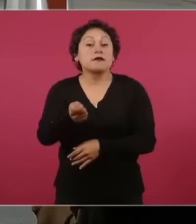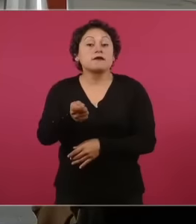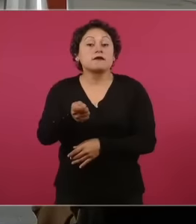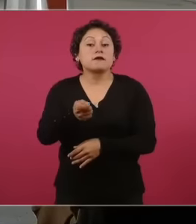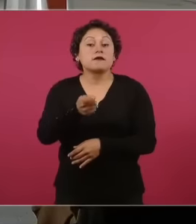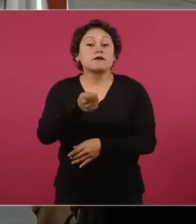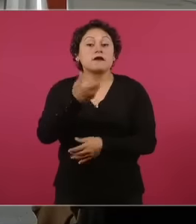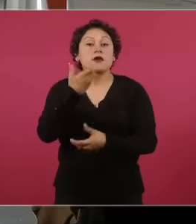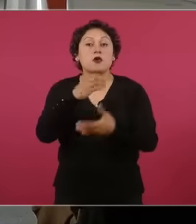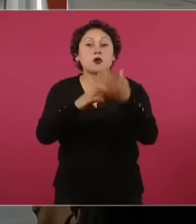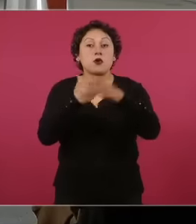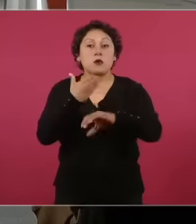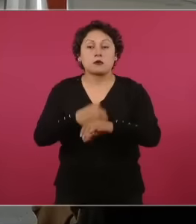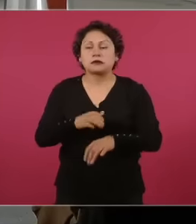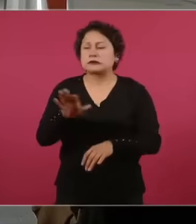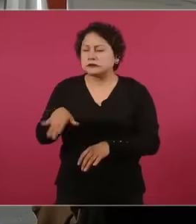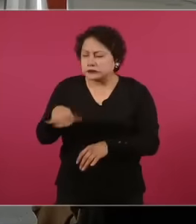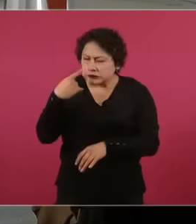A ver si lo encuentra.